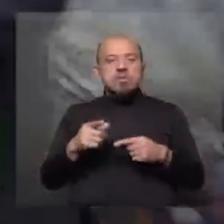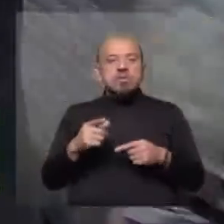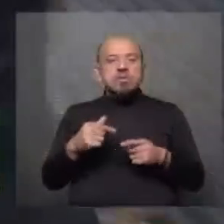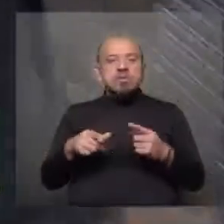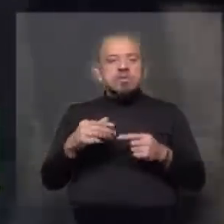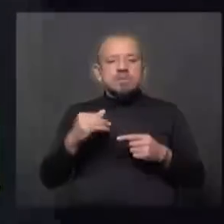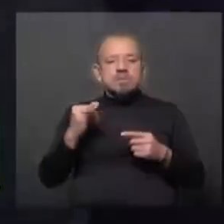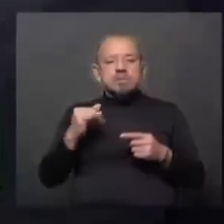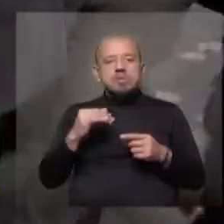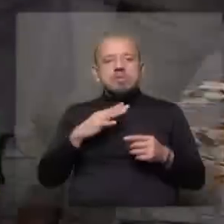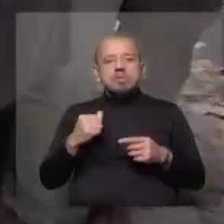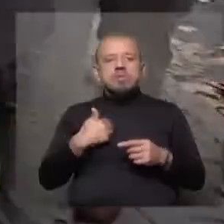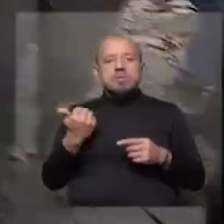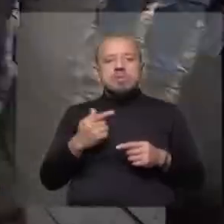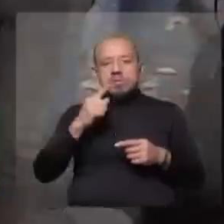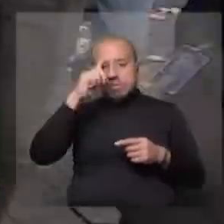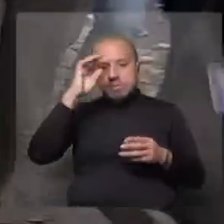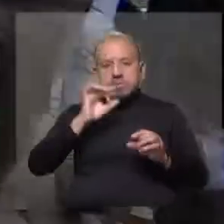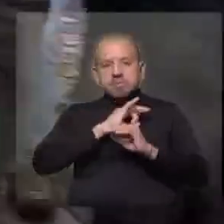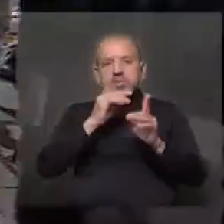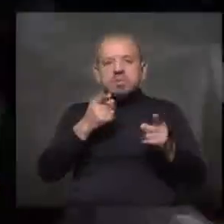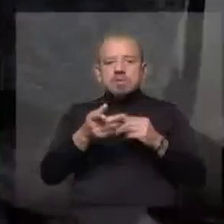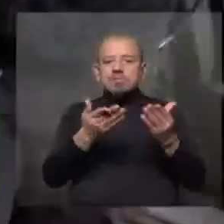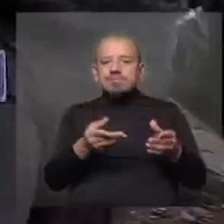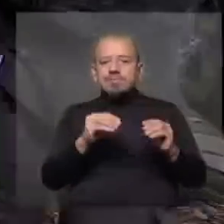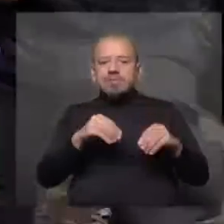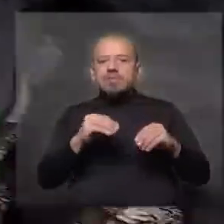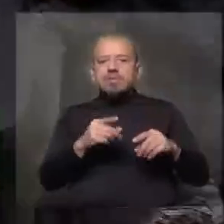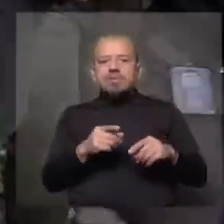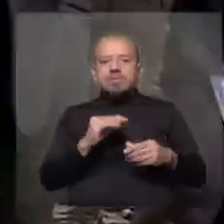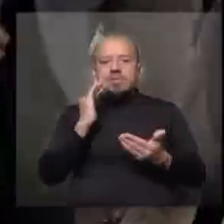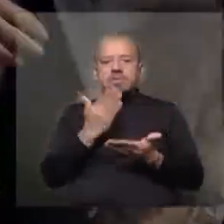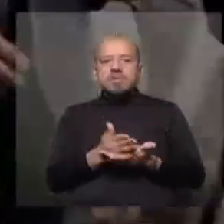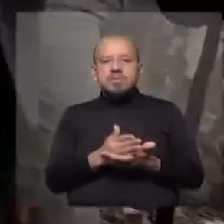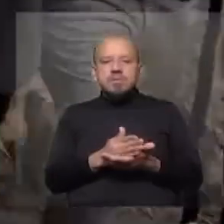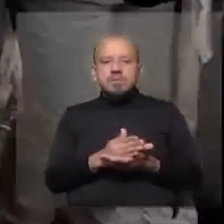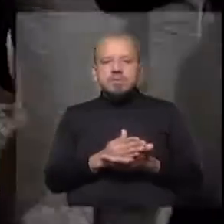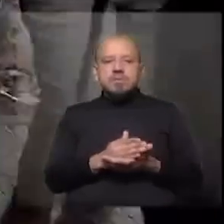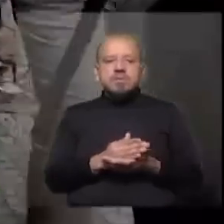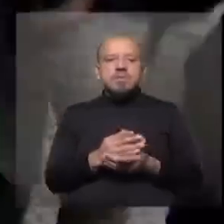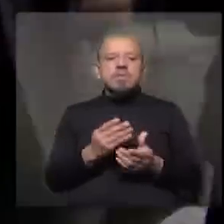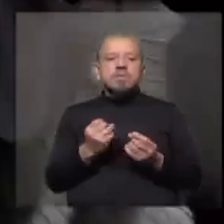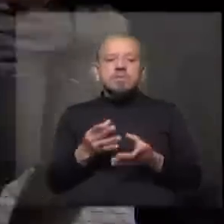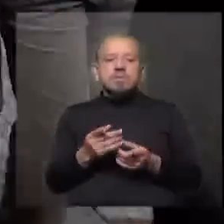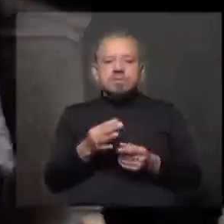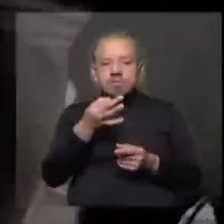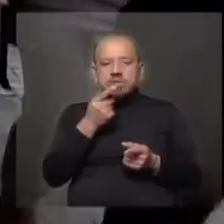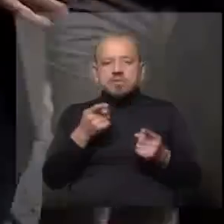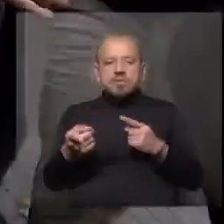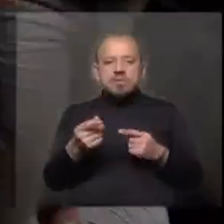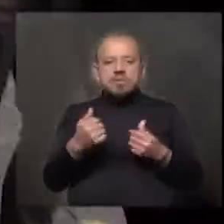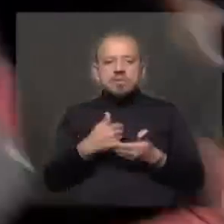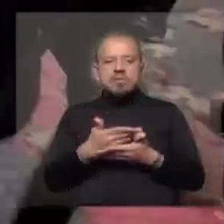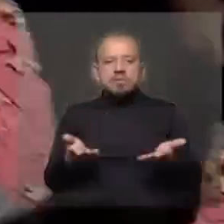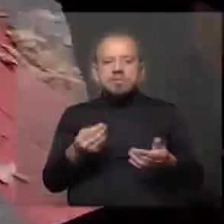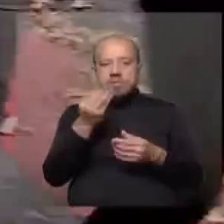sexuales se aprovechaba claramente de sus vulnerabilidades sostiene la sentencia en relación a penadés por eso señala les ofrecía